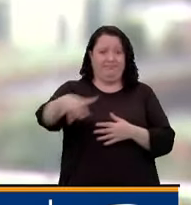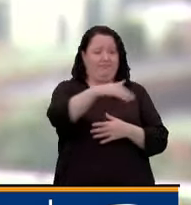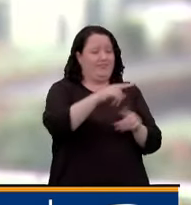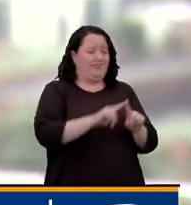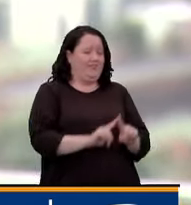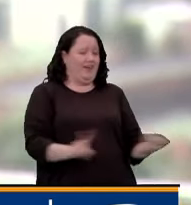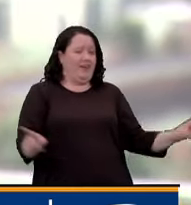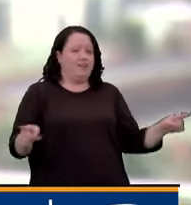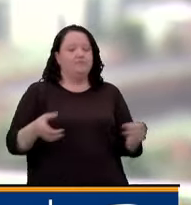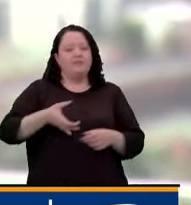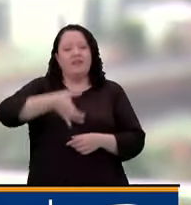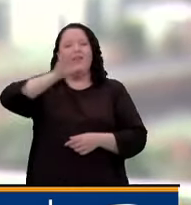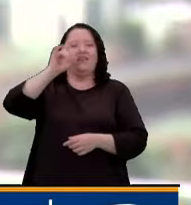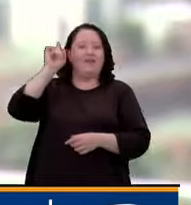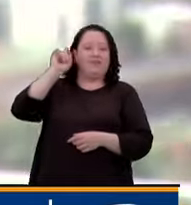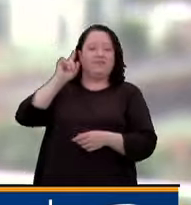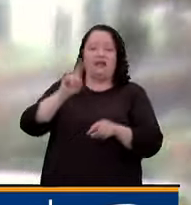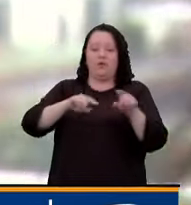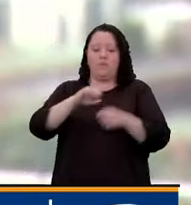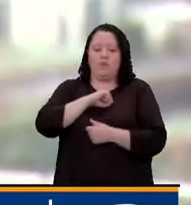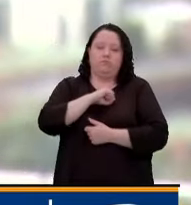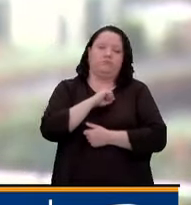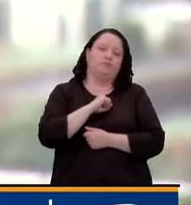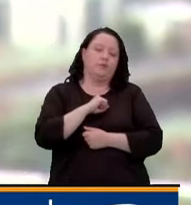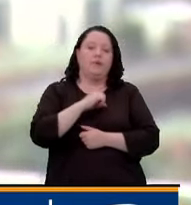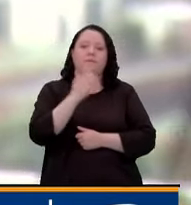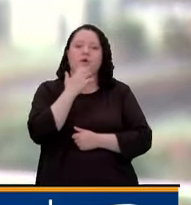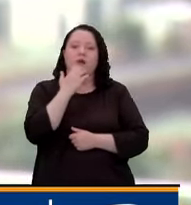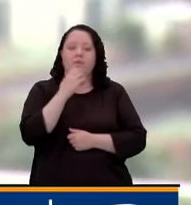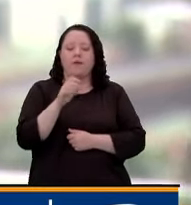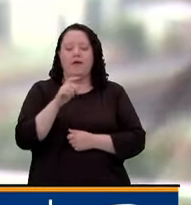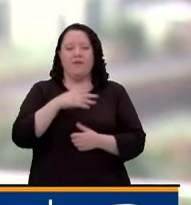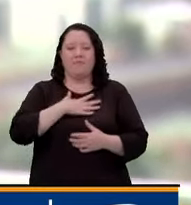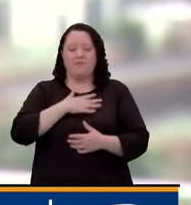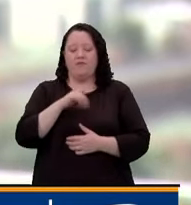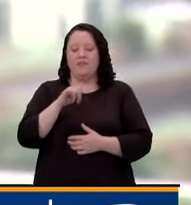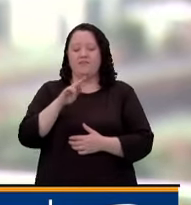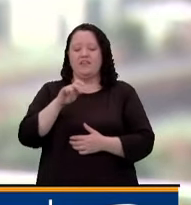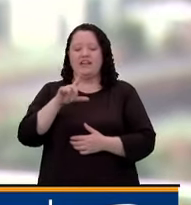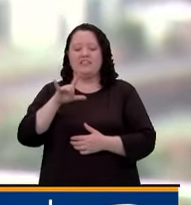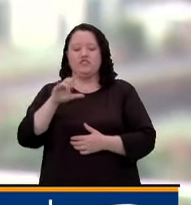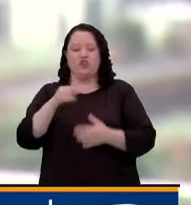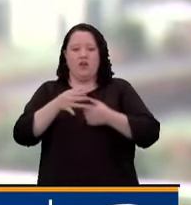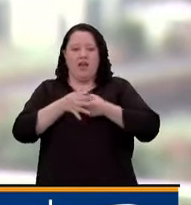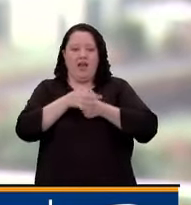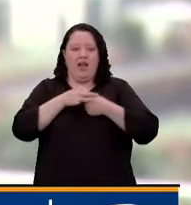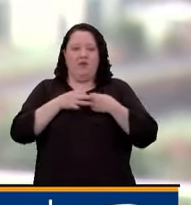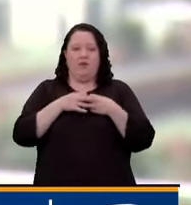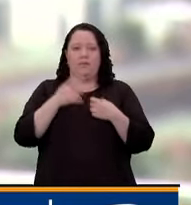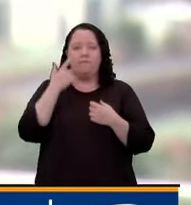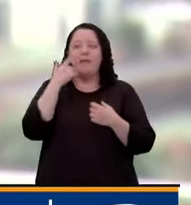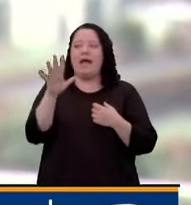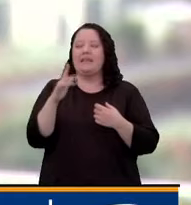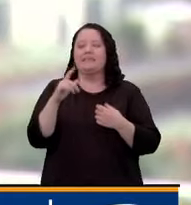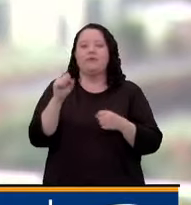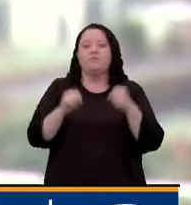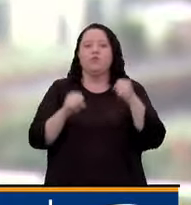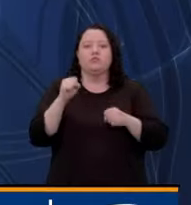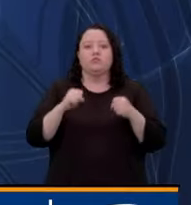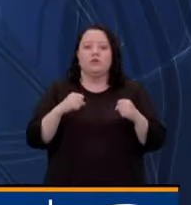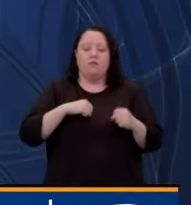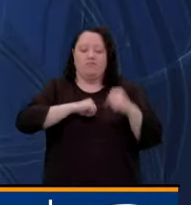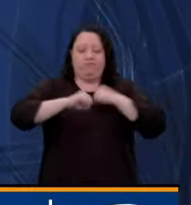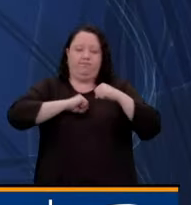en algunas arritmias, como por ejemplo la fibrilación auricular, ha demostrado ser un gatillo, un potenciador de